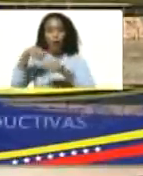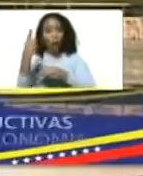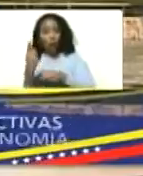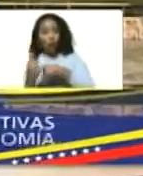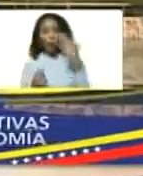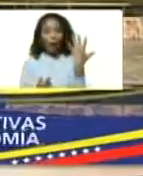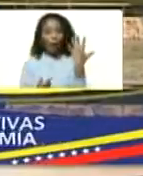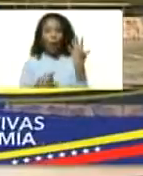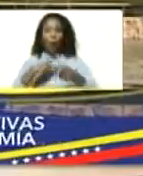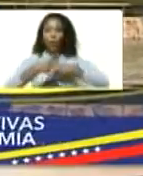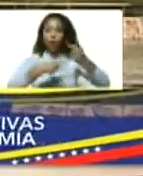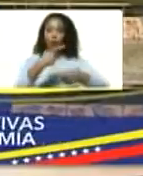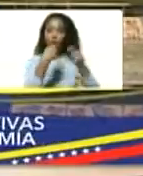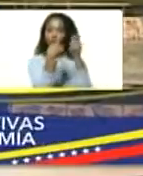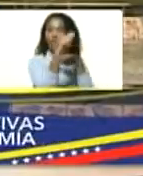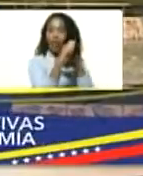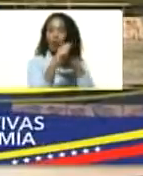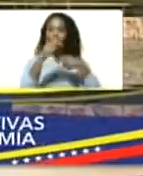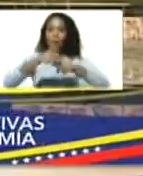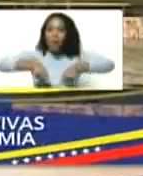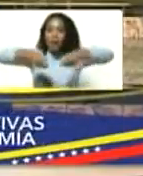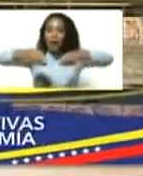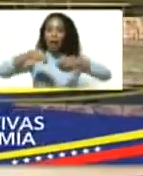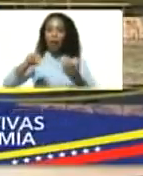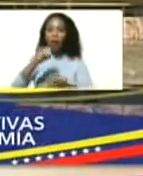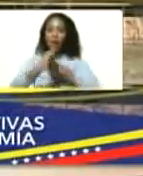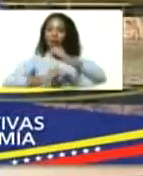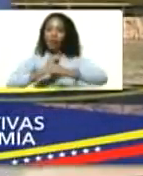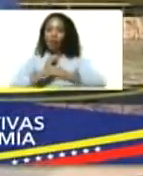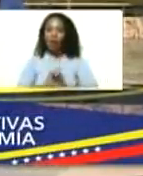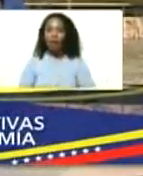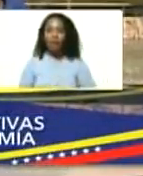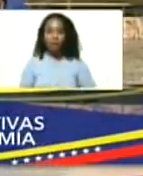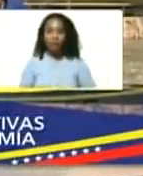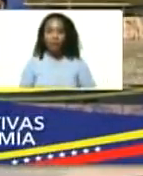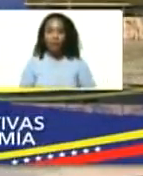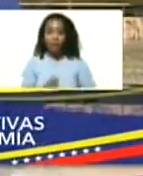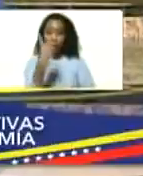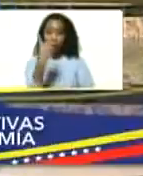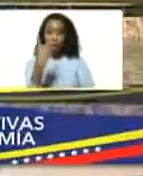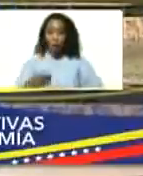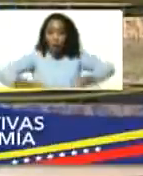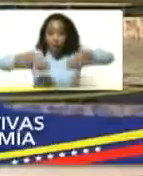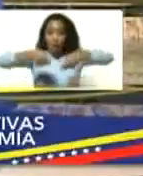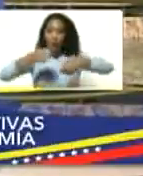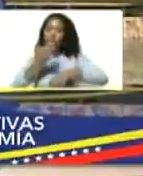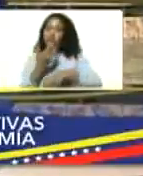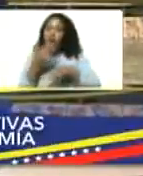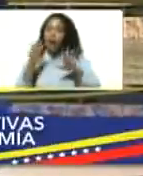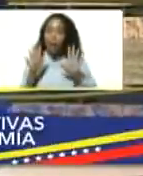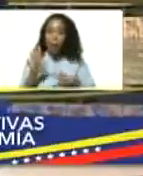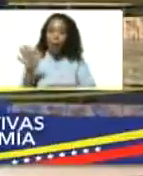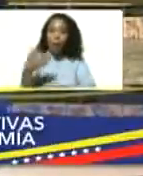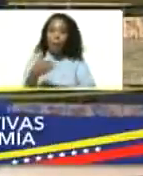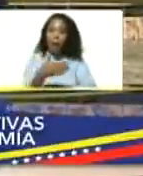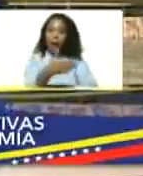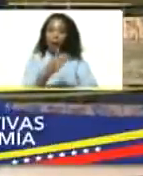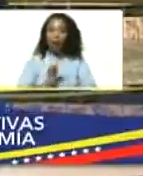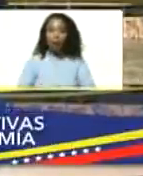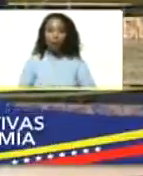producimos y vendemos al mercado internacional y en los dos mercados por ejemplo el pescado